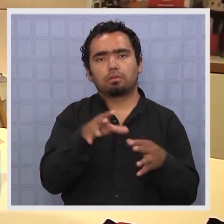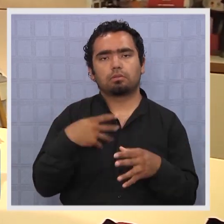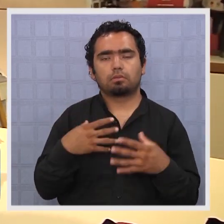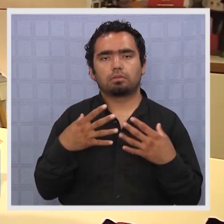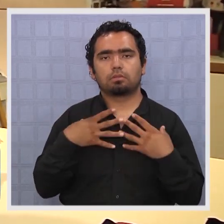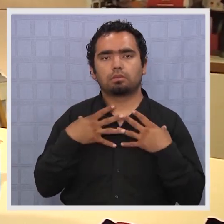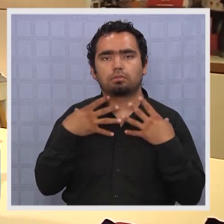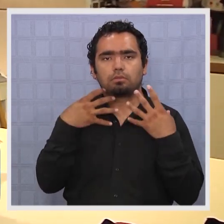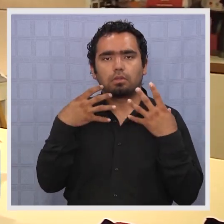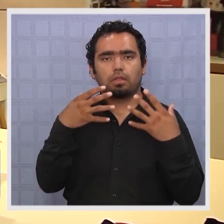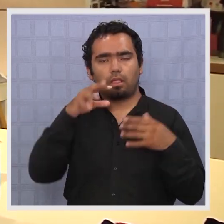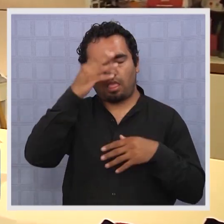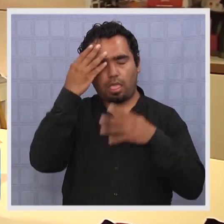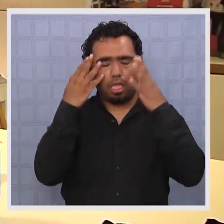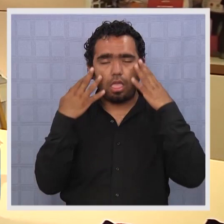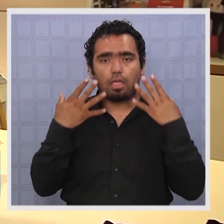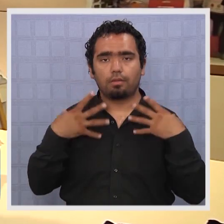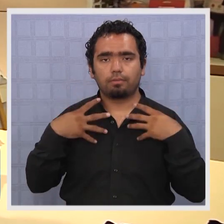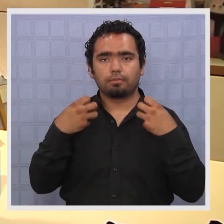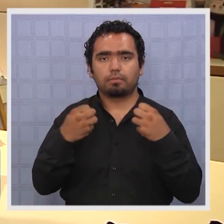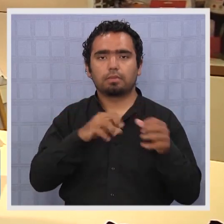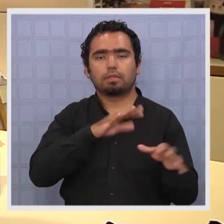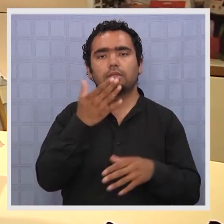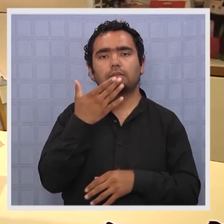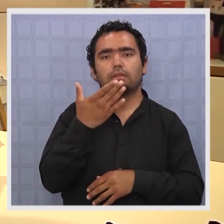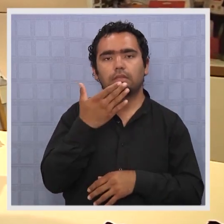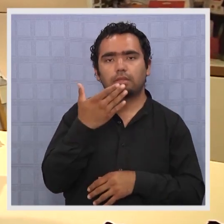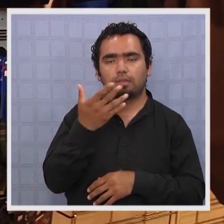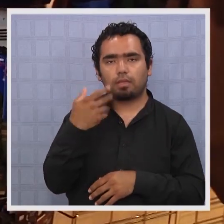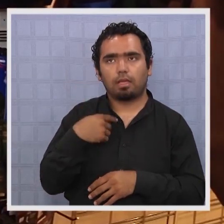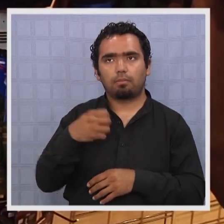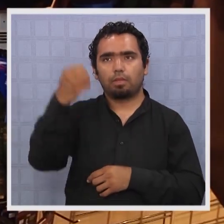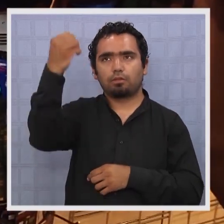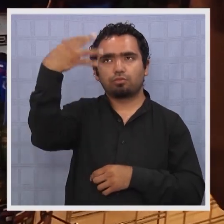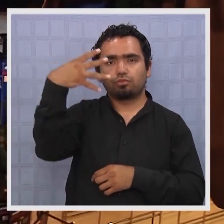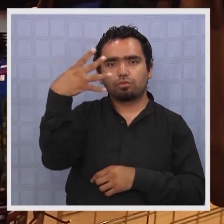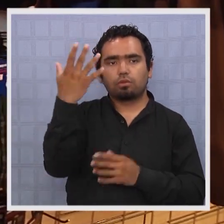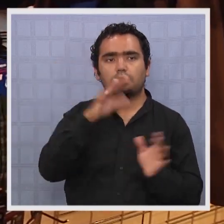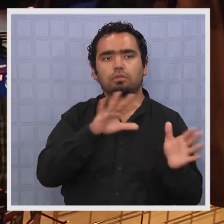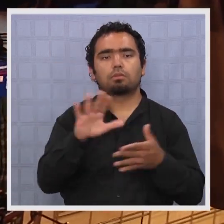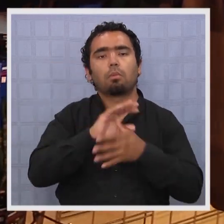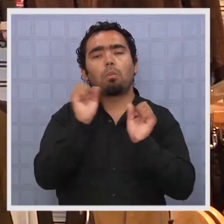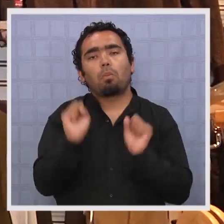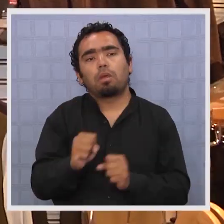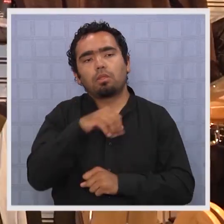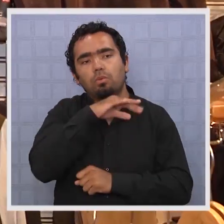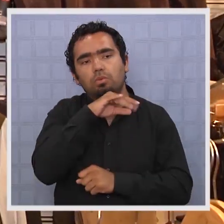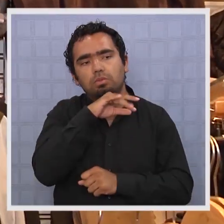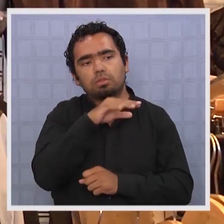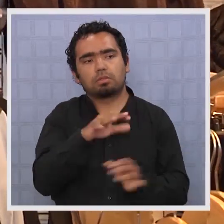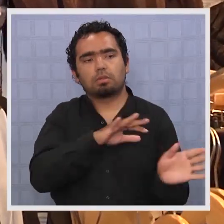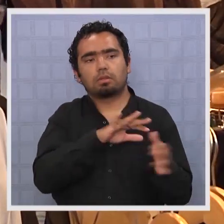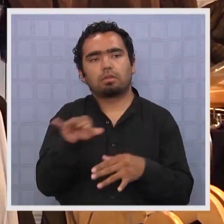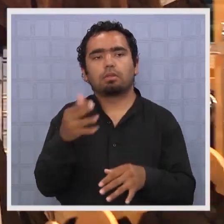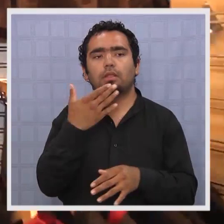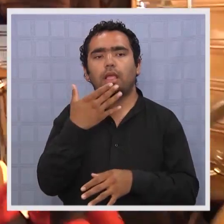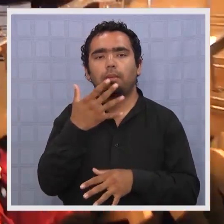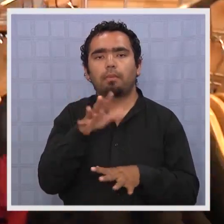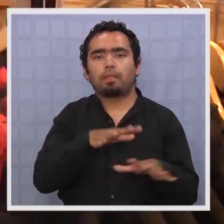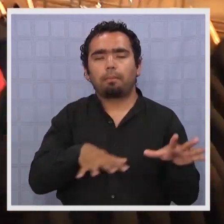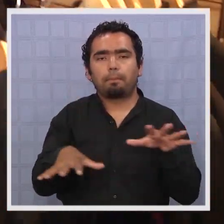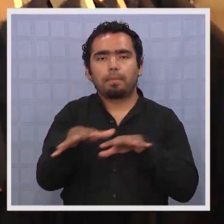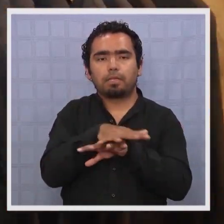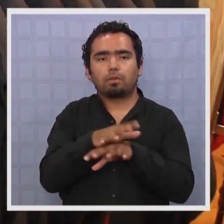viene con factor en protección solar que es mínimo 30 entonces lo puedes usar en todas condiciones y también está mezclando eh